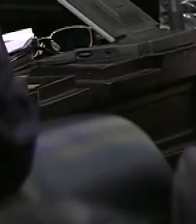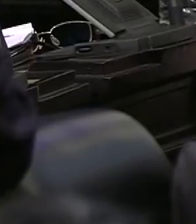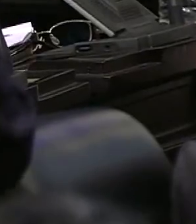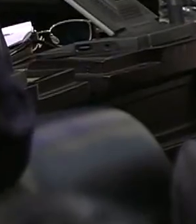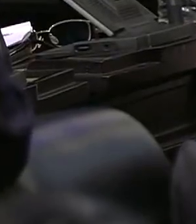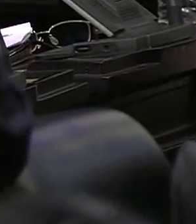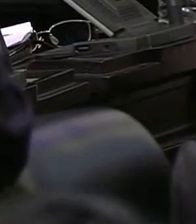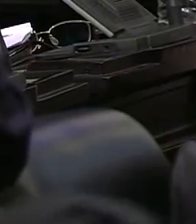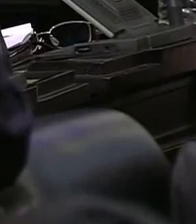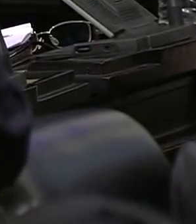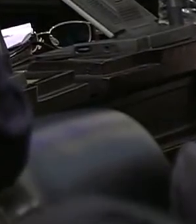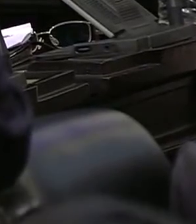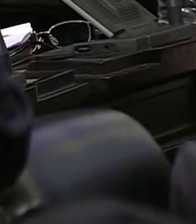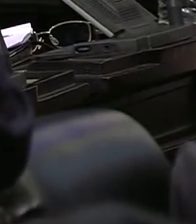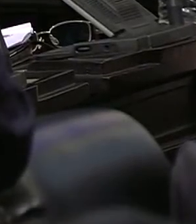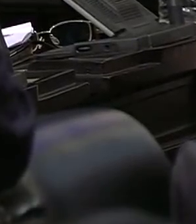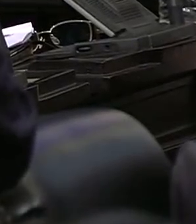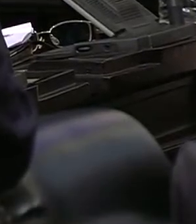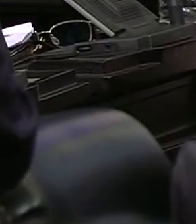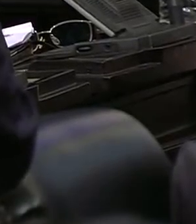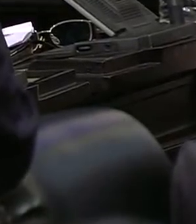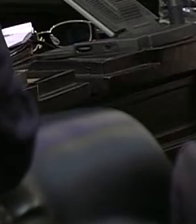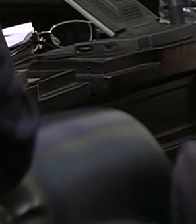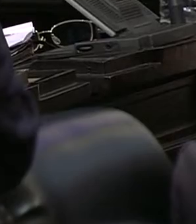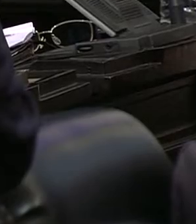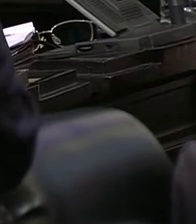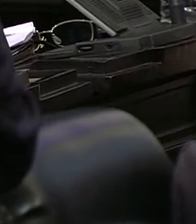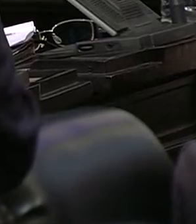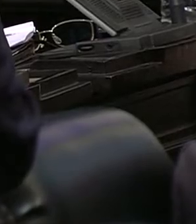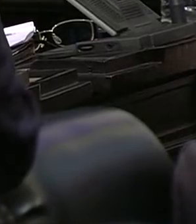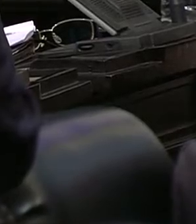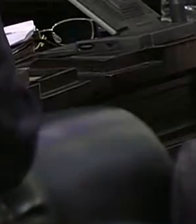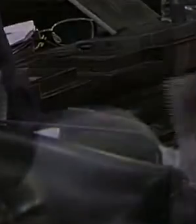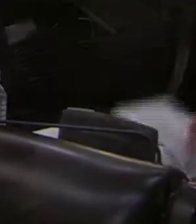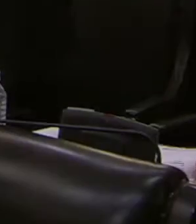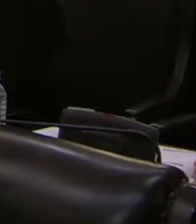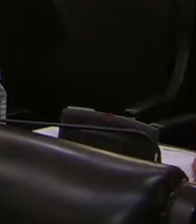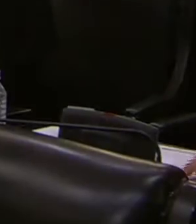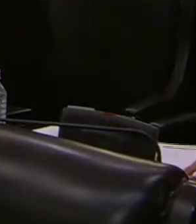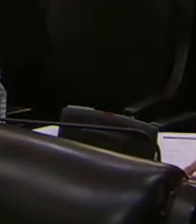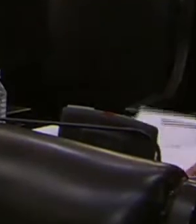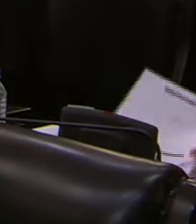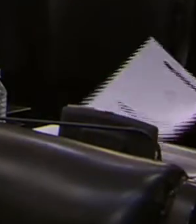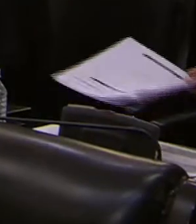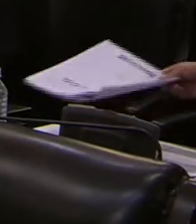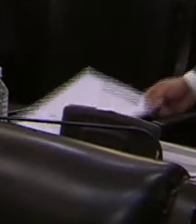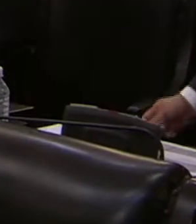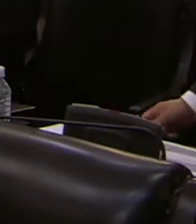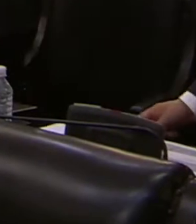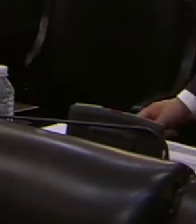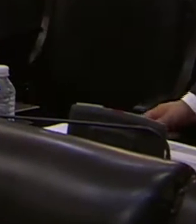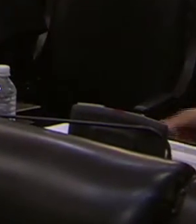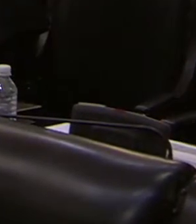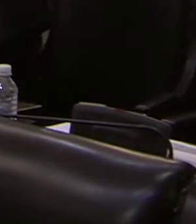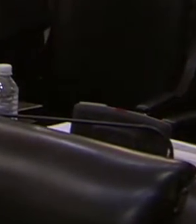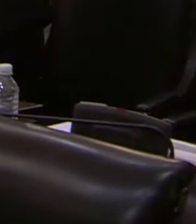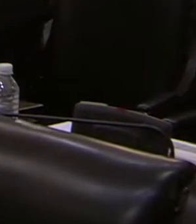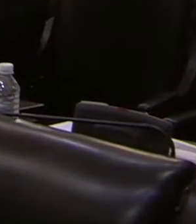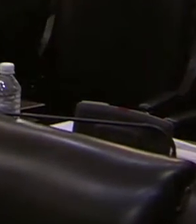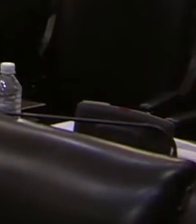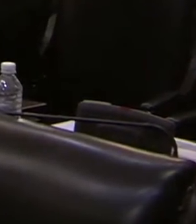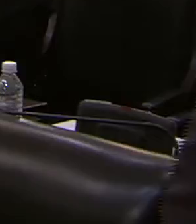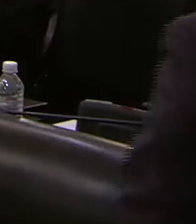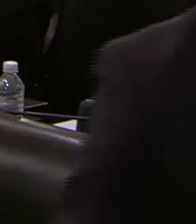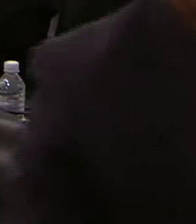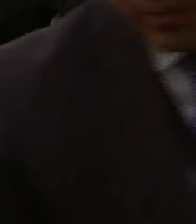importante que se presente la siguiente reserva al mismo artículo para que no vayamos a tener luego complicaciones de que ya